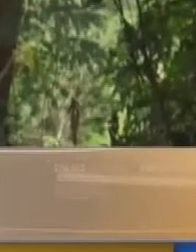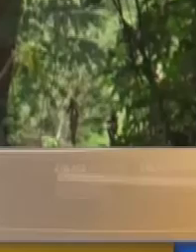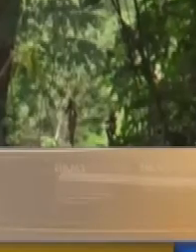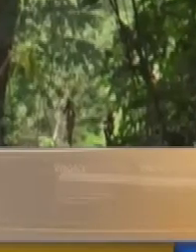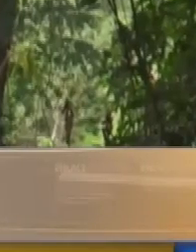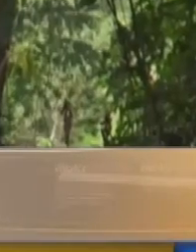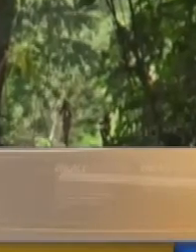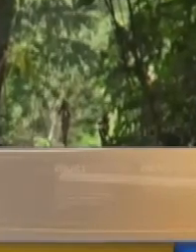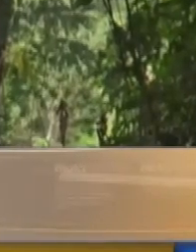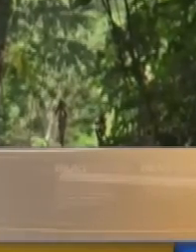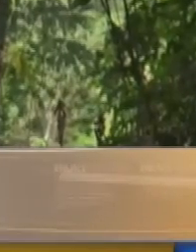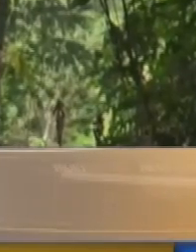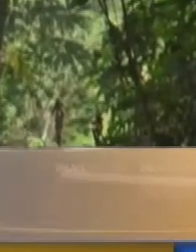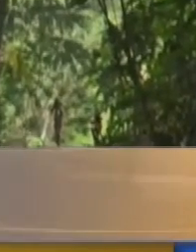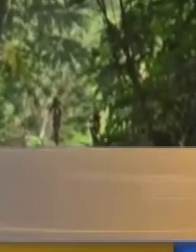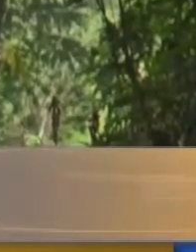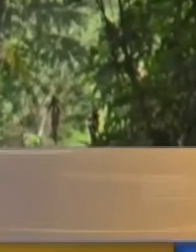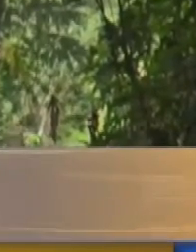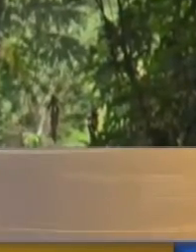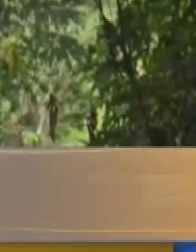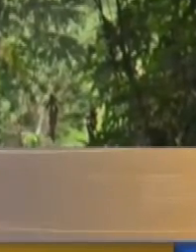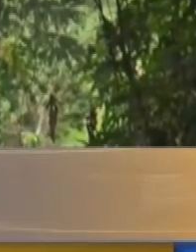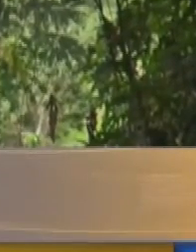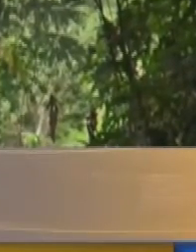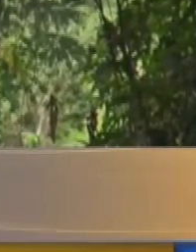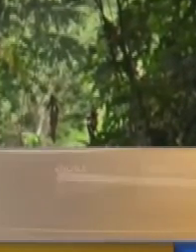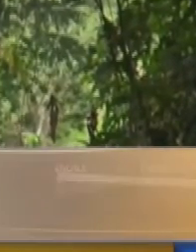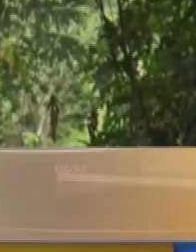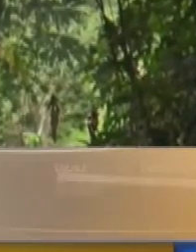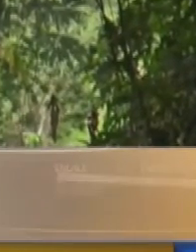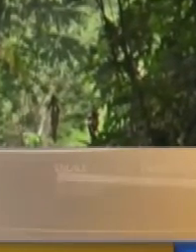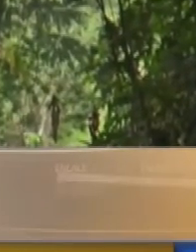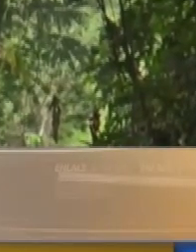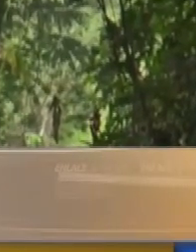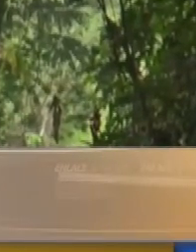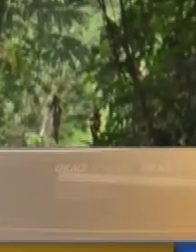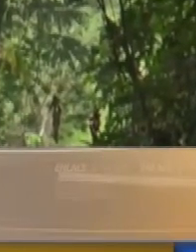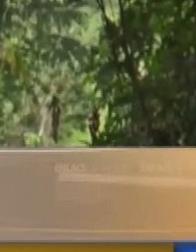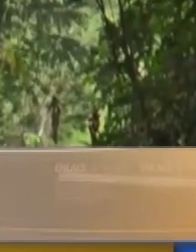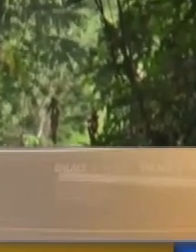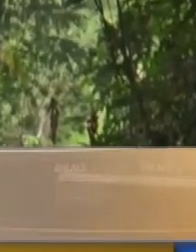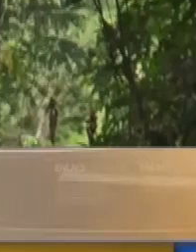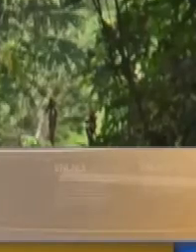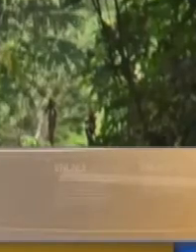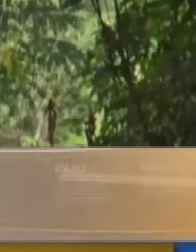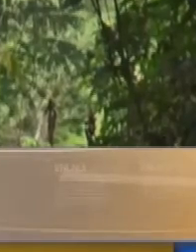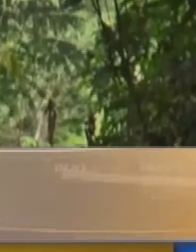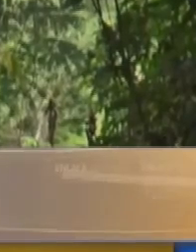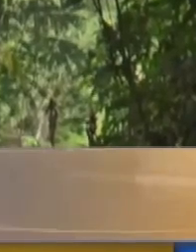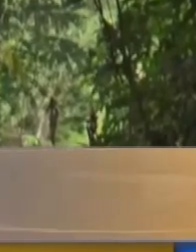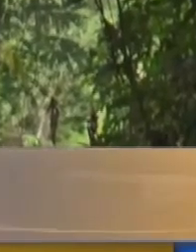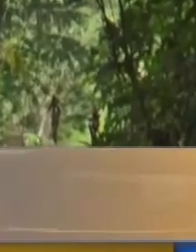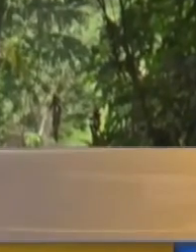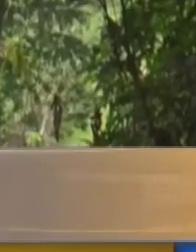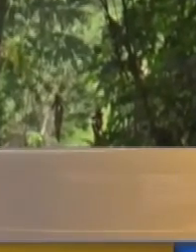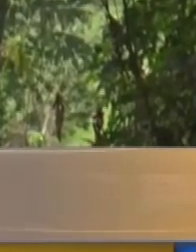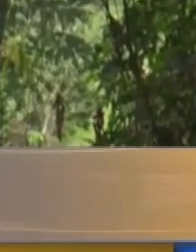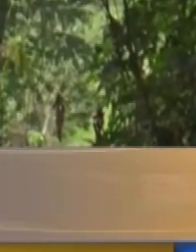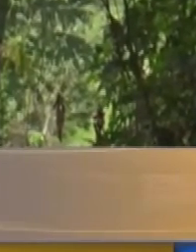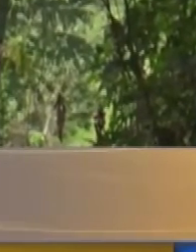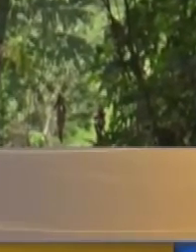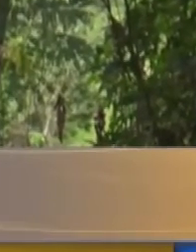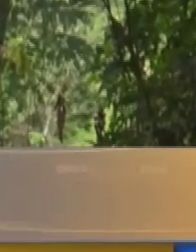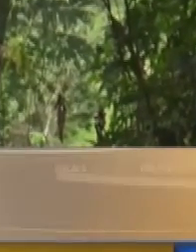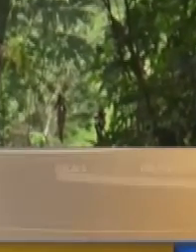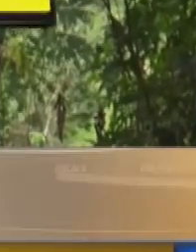mis espaldas, ubicado en Nueva Juventud del 16 de marzo, está a punto de venirse al suelo. La comunidad pide la intervención de las autoridades. Ampliación de la